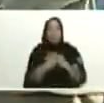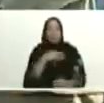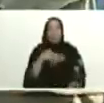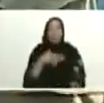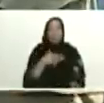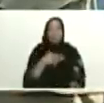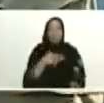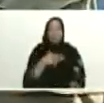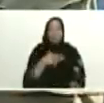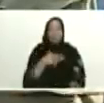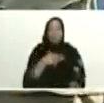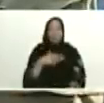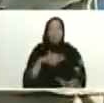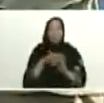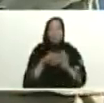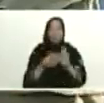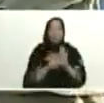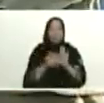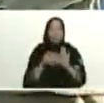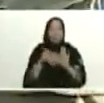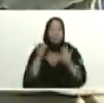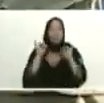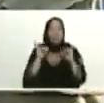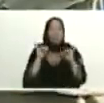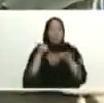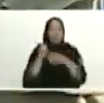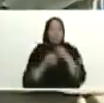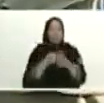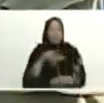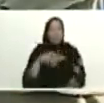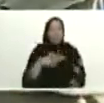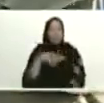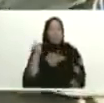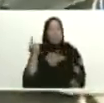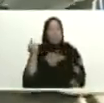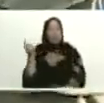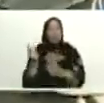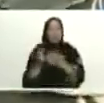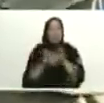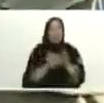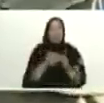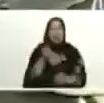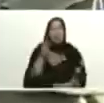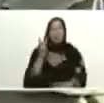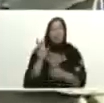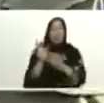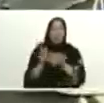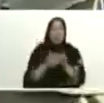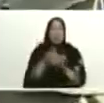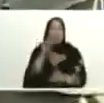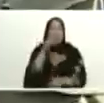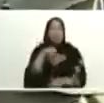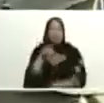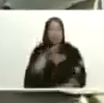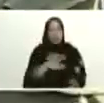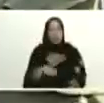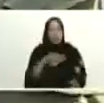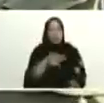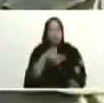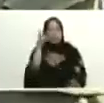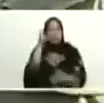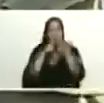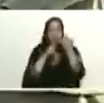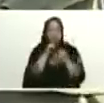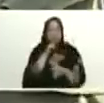hilo constitucional. Somos los mismos del 11, 12 y 13 de abril en estos espacios, mi comandante